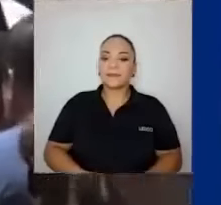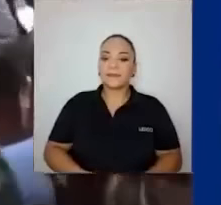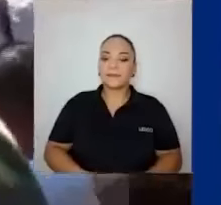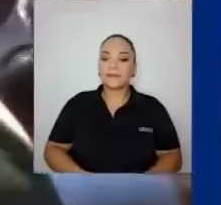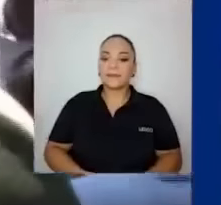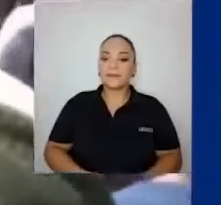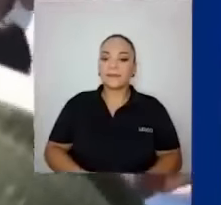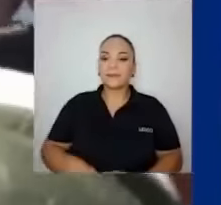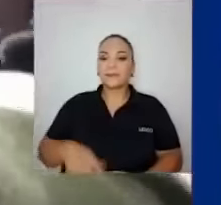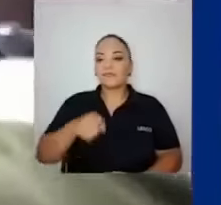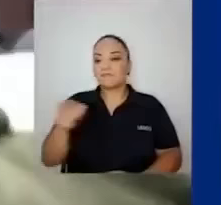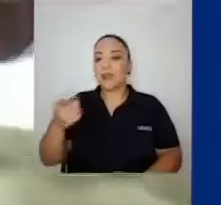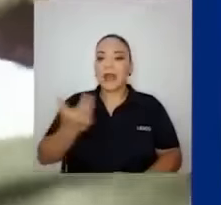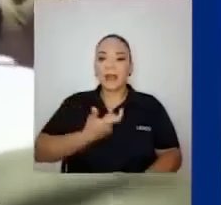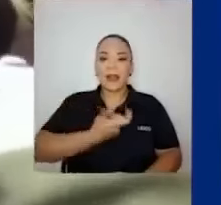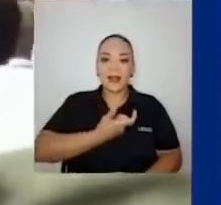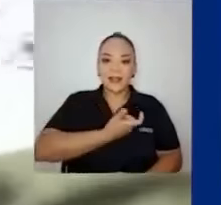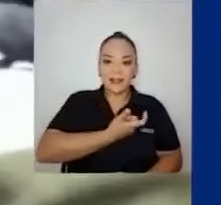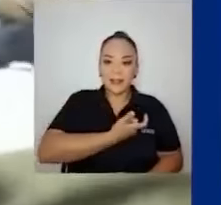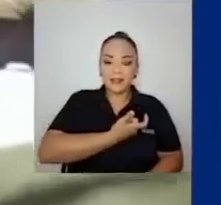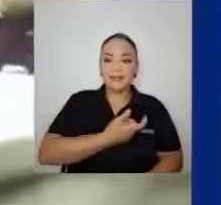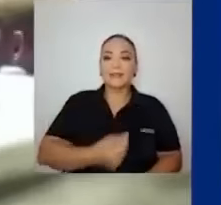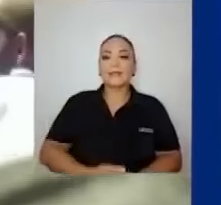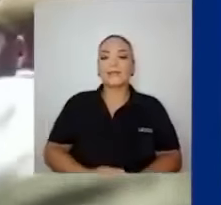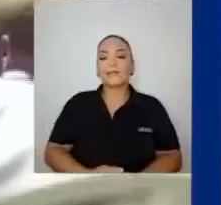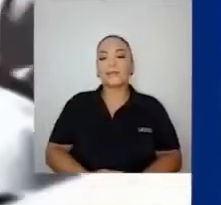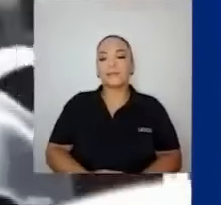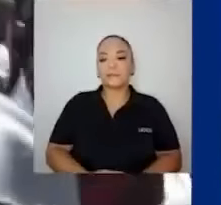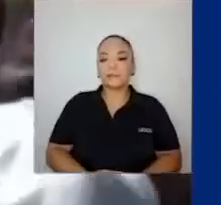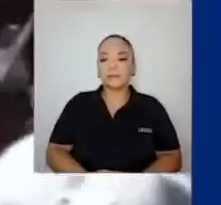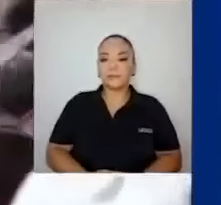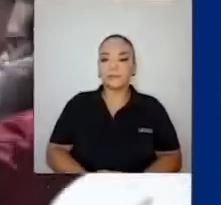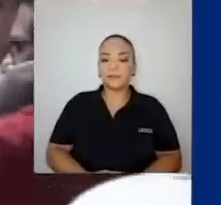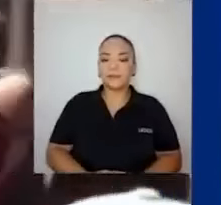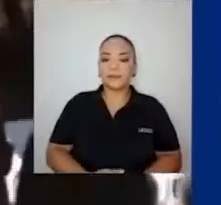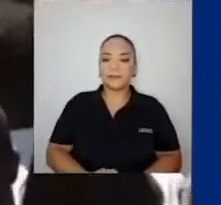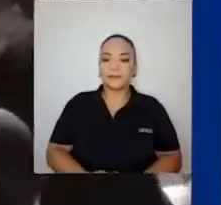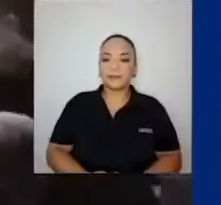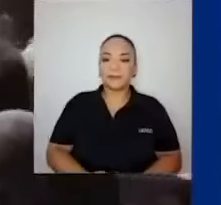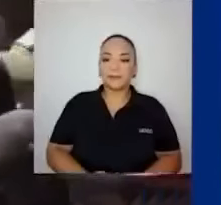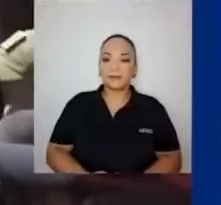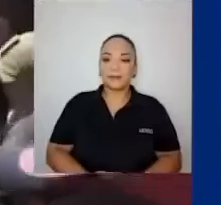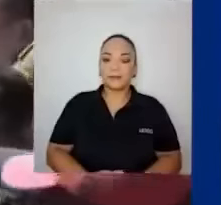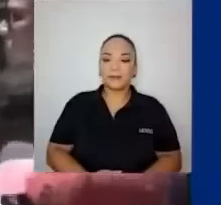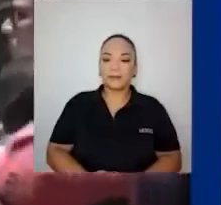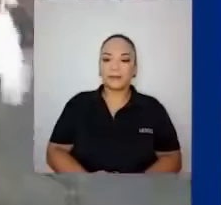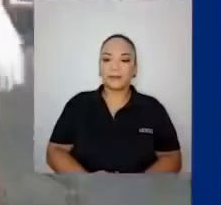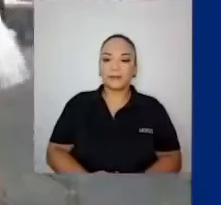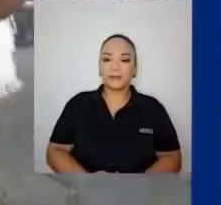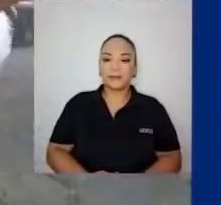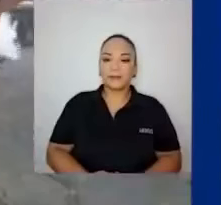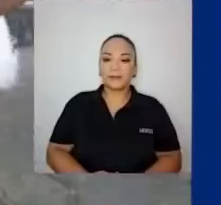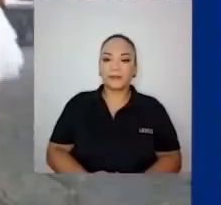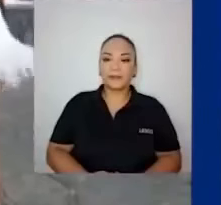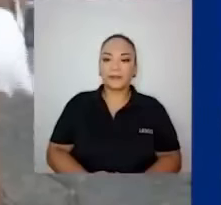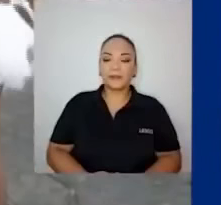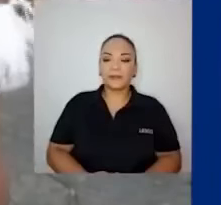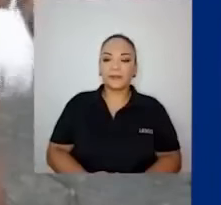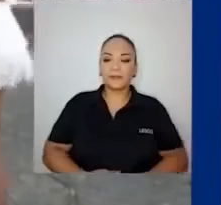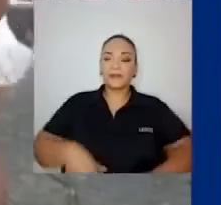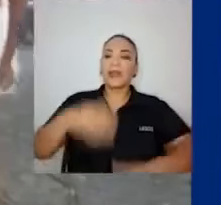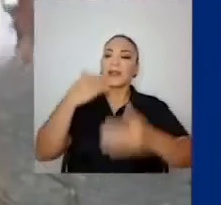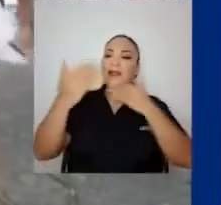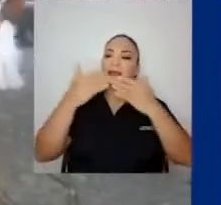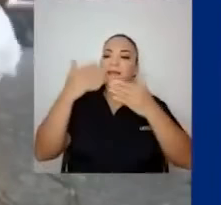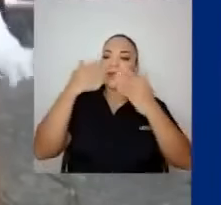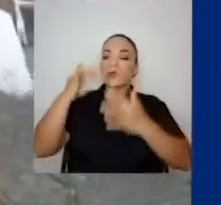me dicen, de todo. Eso sí no es violencia política. Pero realmente en ese artículo yo puse ahí las reacciones de la gente y son